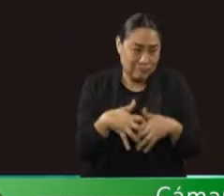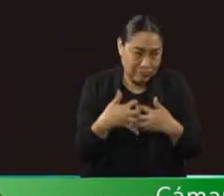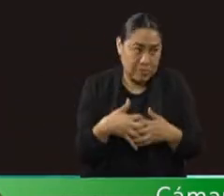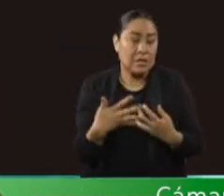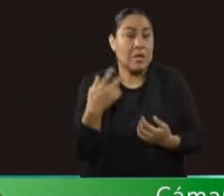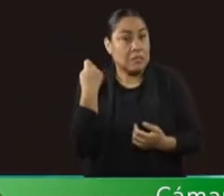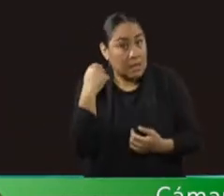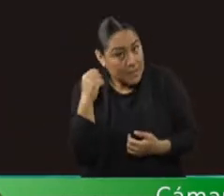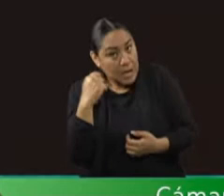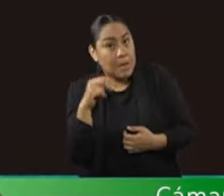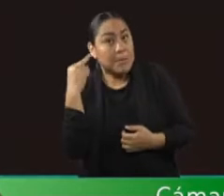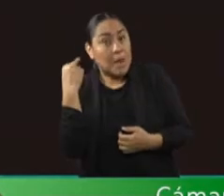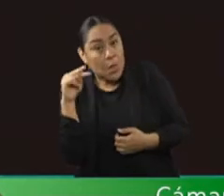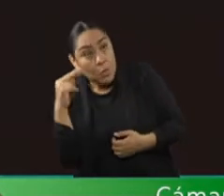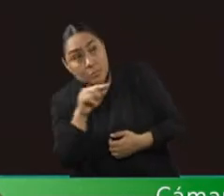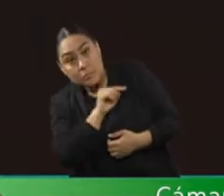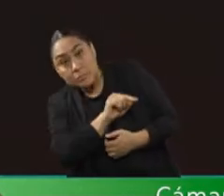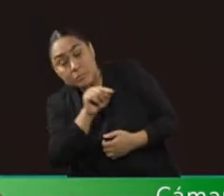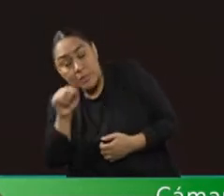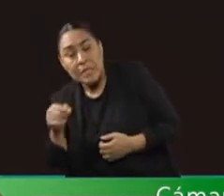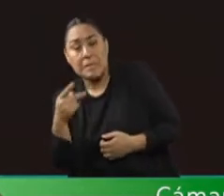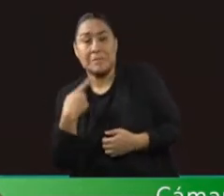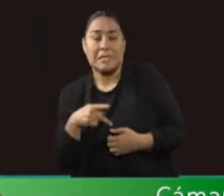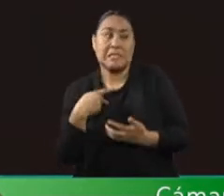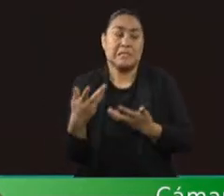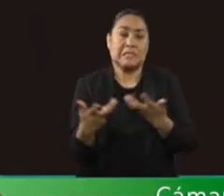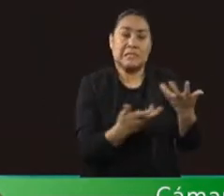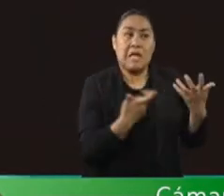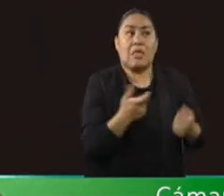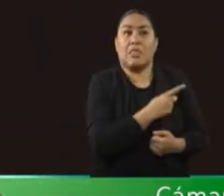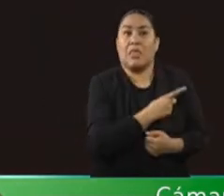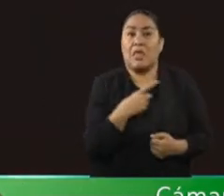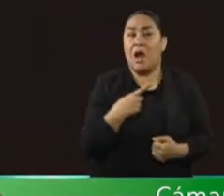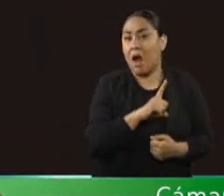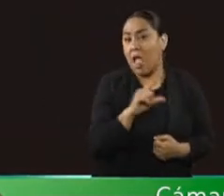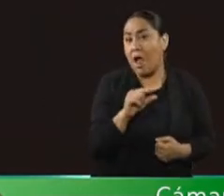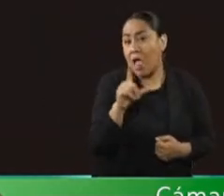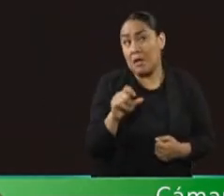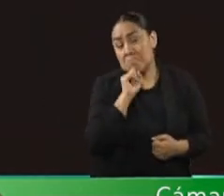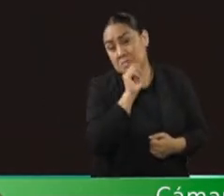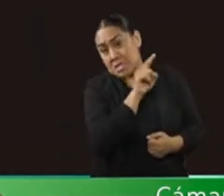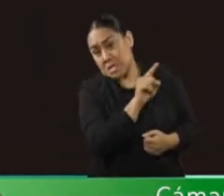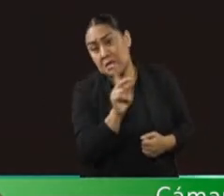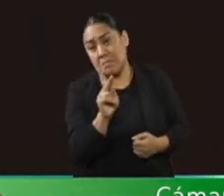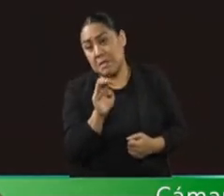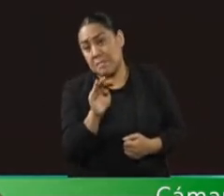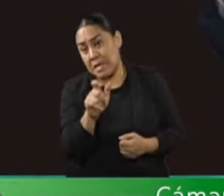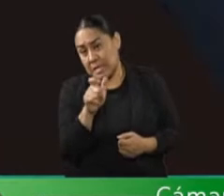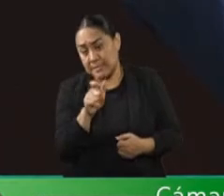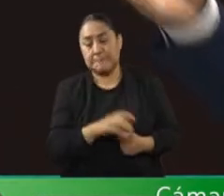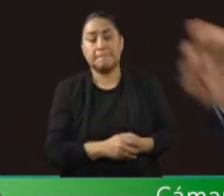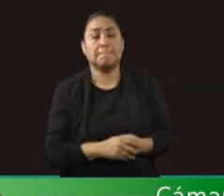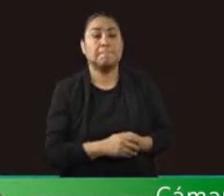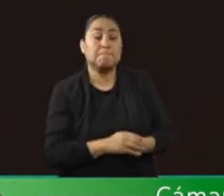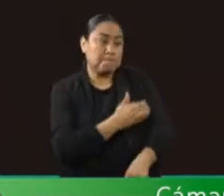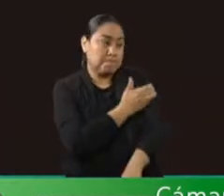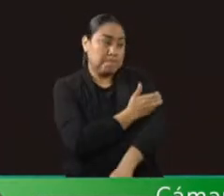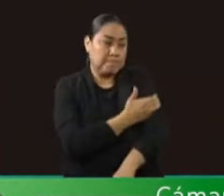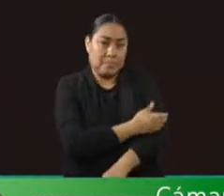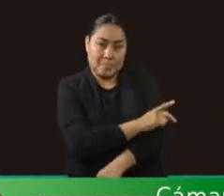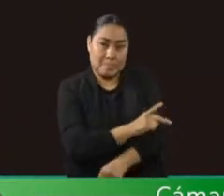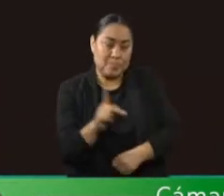de Tabasco y de Veracruz que están pasando la misma situación de adeudos por parte de Pemex compañeras y